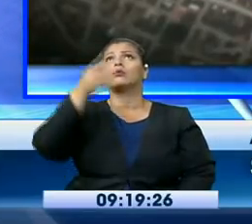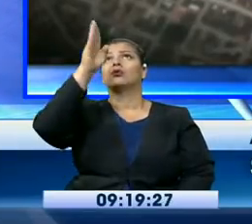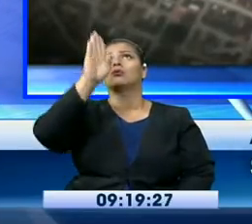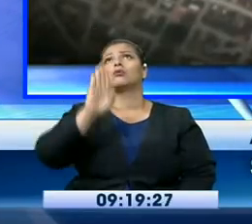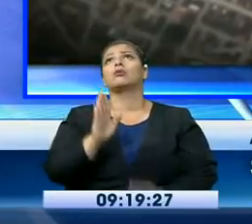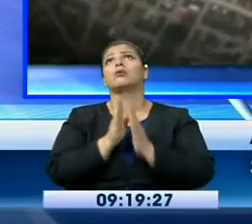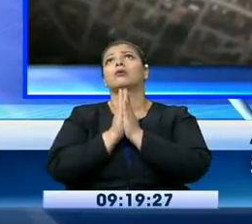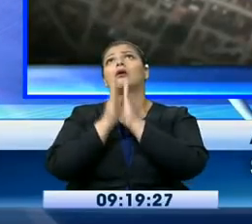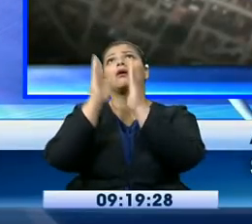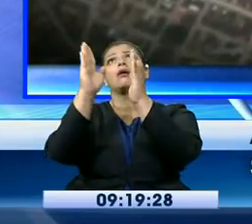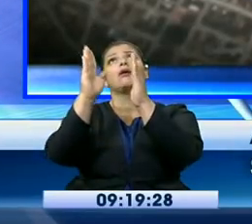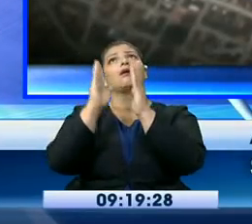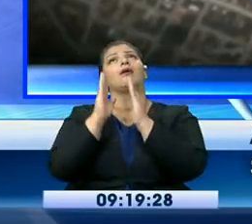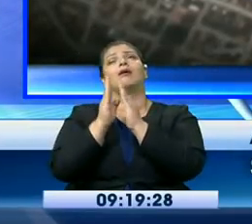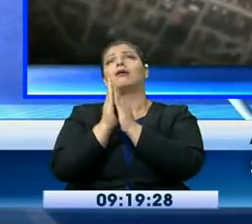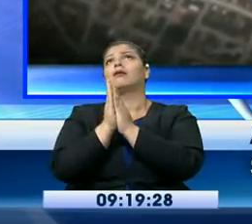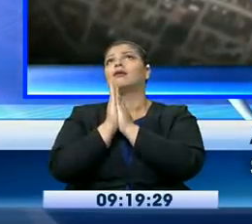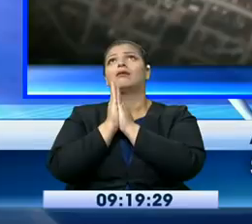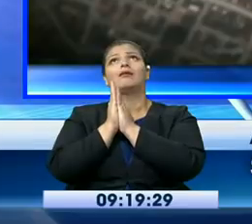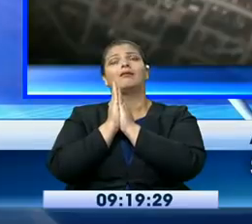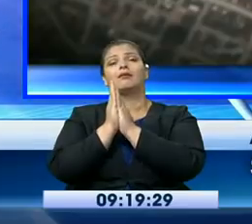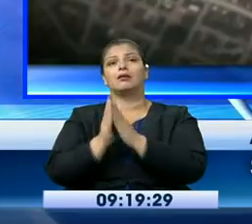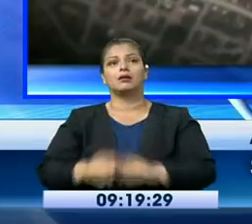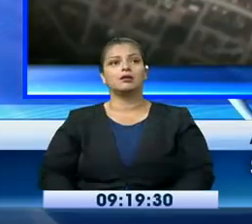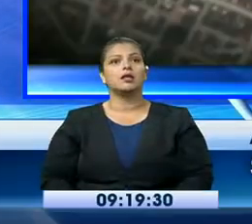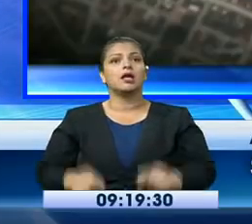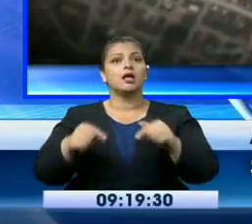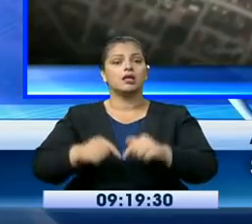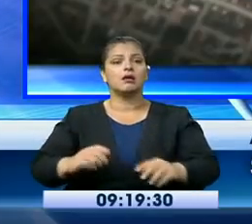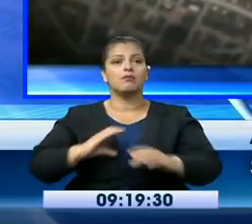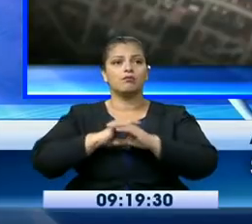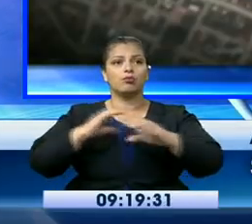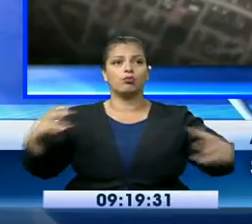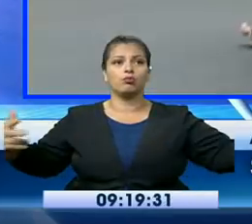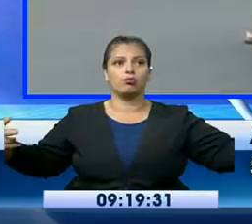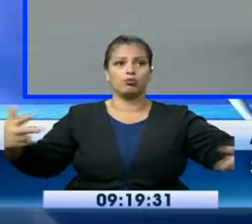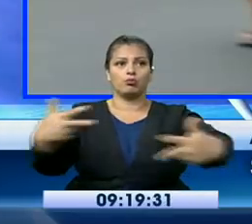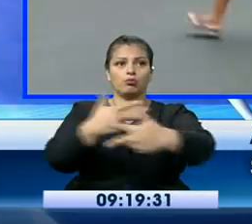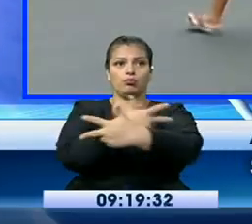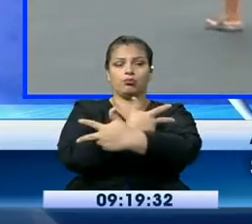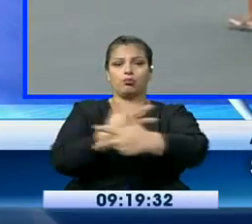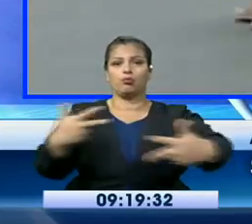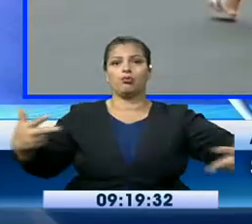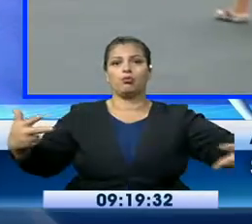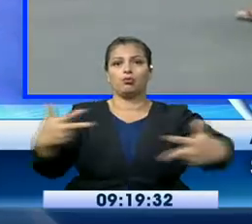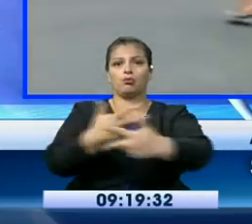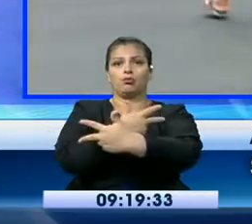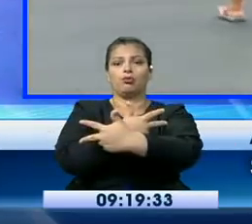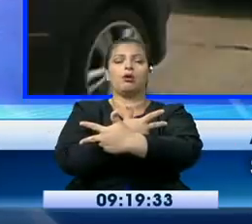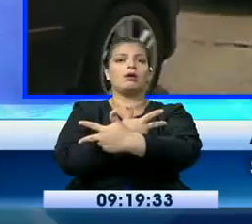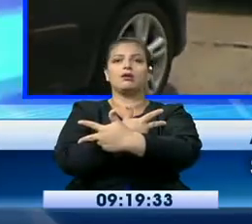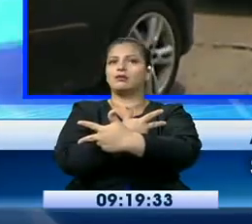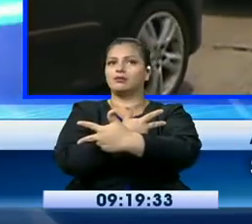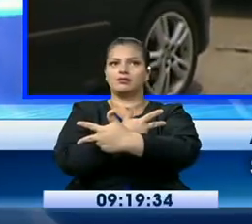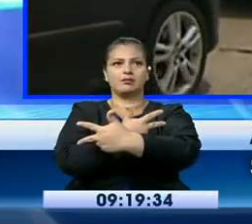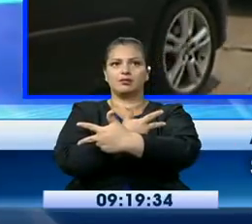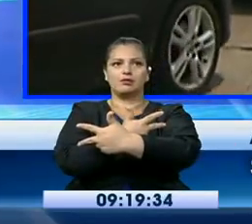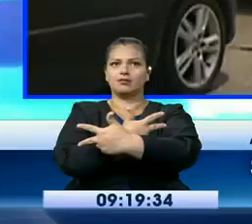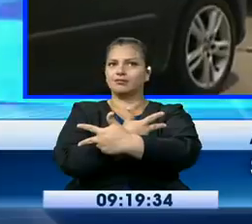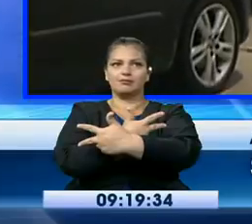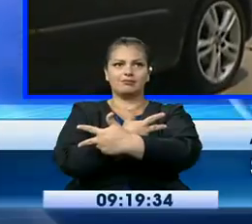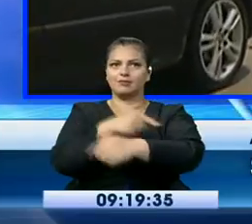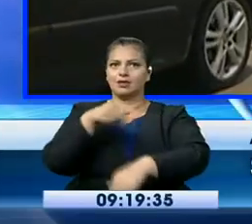porque los van a desviar de aquí claro van a hacer lo mismo pero en otra parte en otro lado en otra calle porque que se compongan